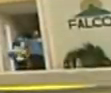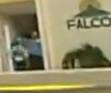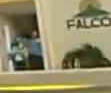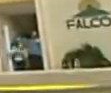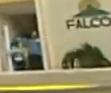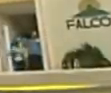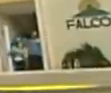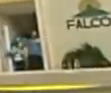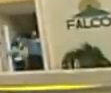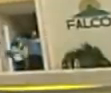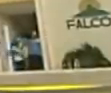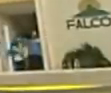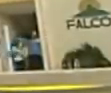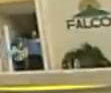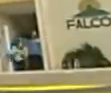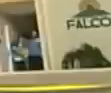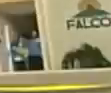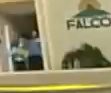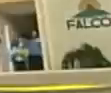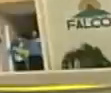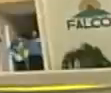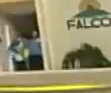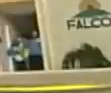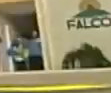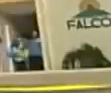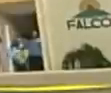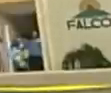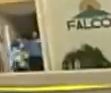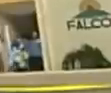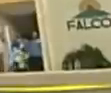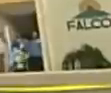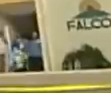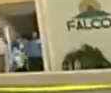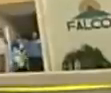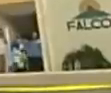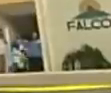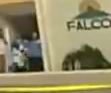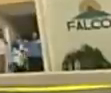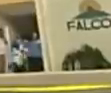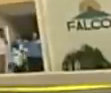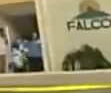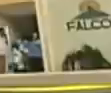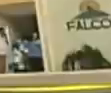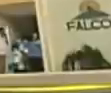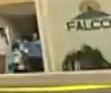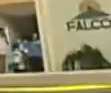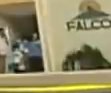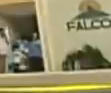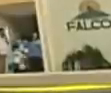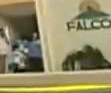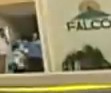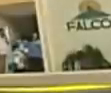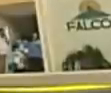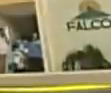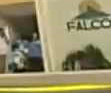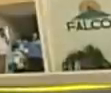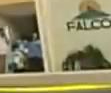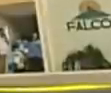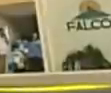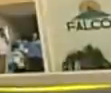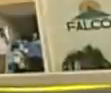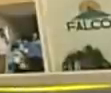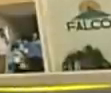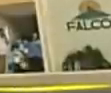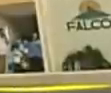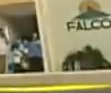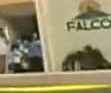posible salir adelante y, como usted muy bien lo explicaba, presidente, seguir cumpliéndole a nuestro pueblo. Y me acompaña una hermosa